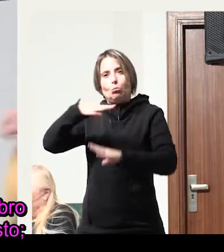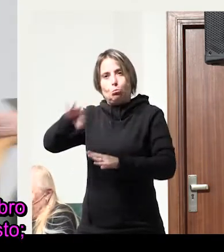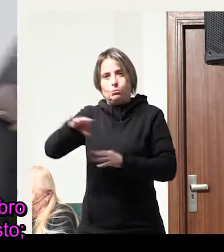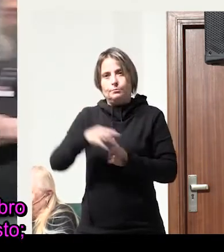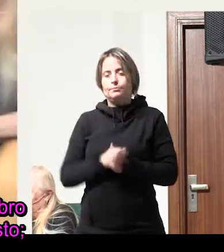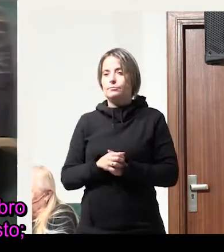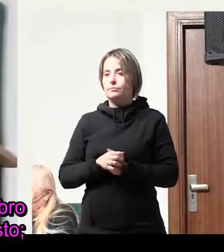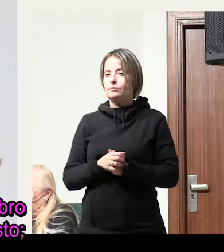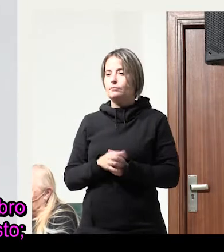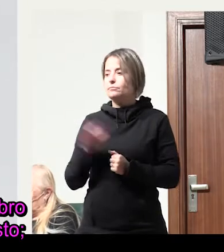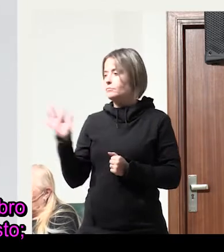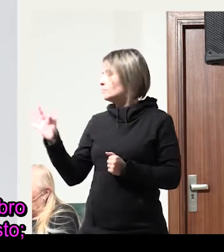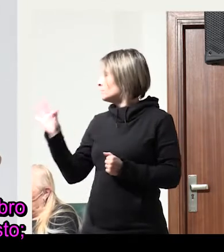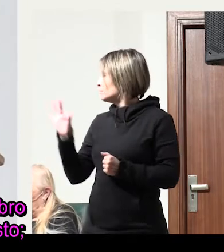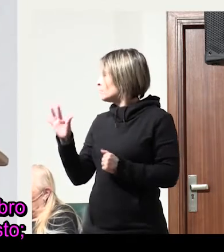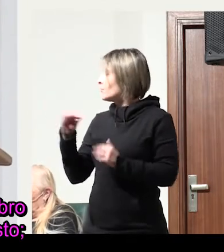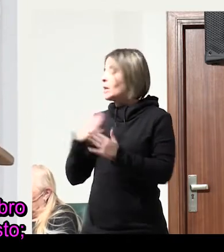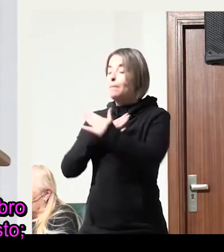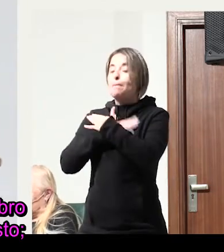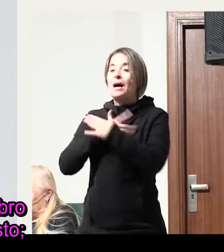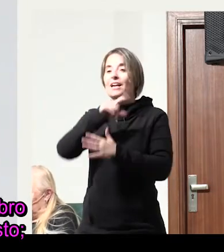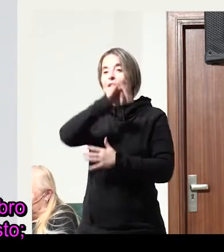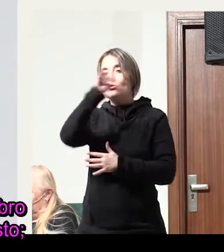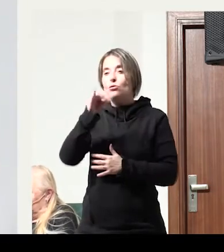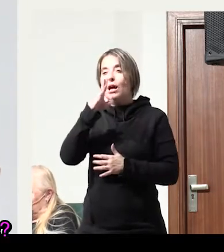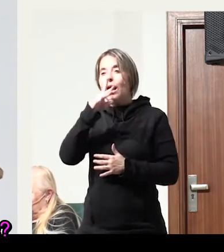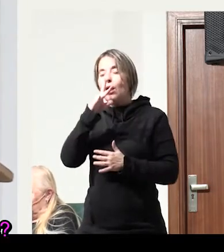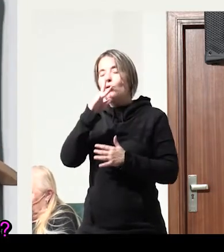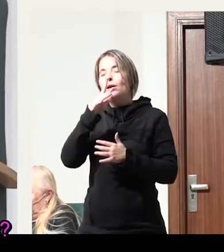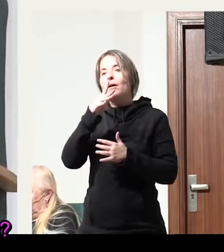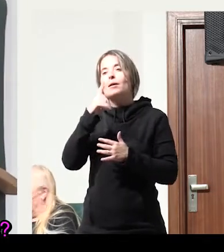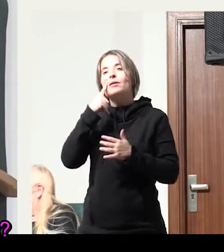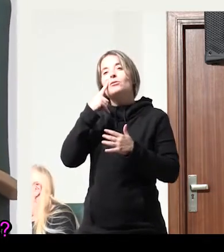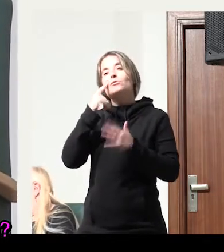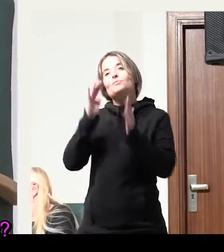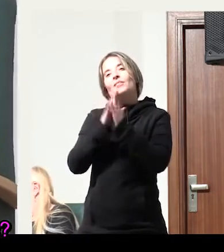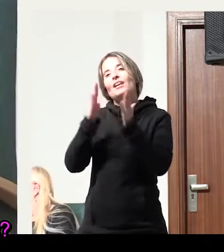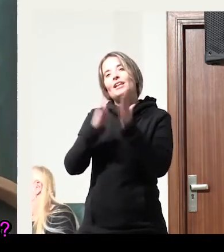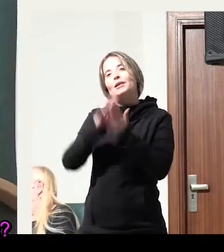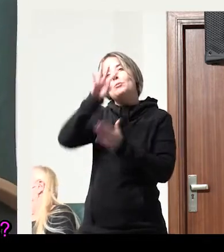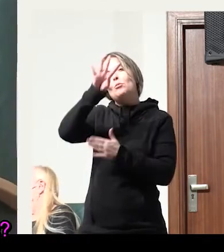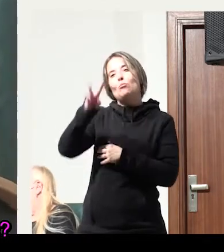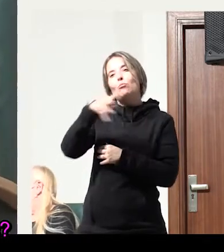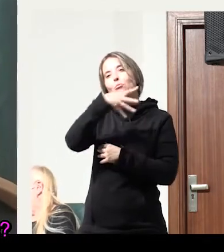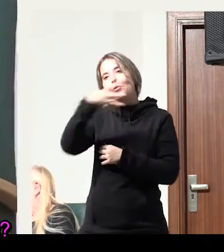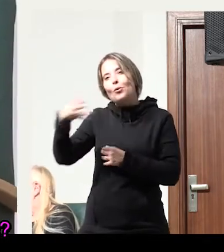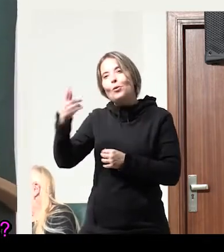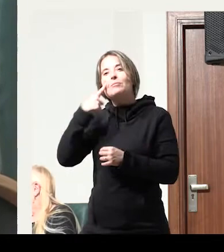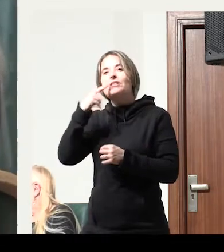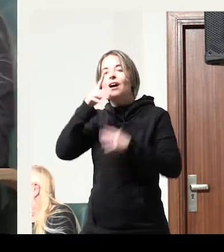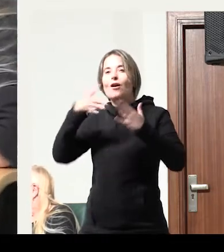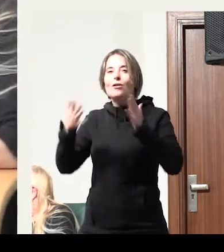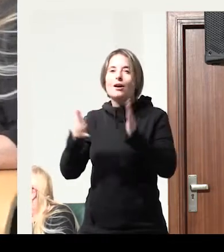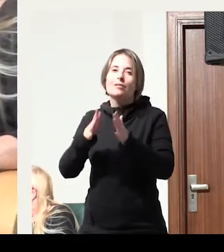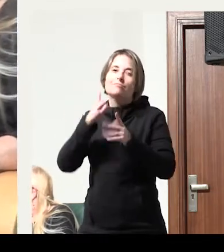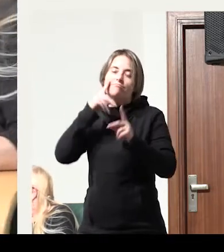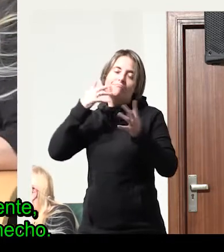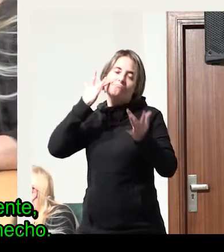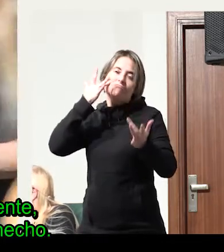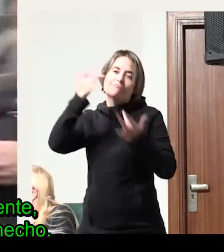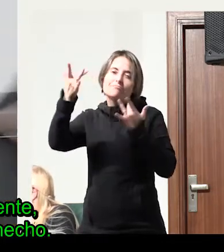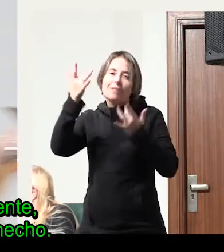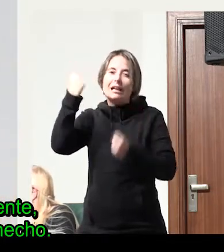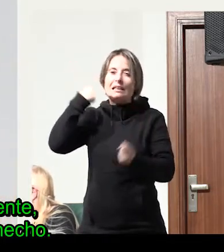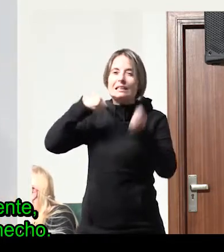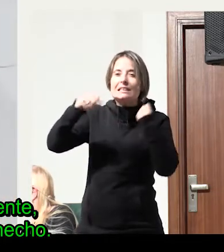Mariluz, ¿por qué ahora un libro de poemas que es un manifiesto? Algo muy propio de las vanguardias artísticas. Bueno,